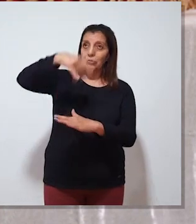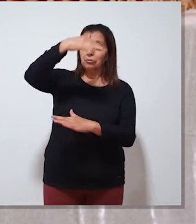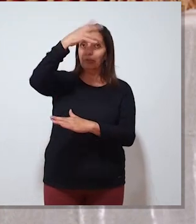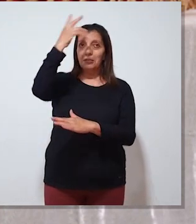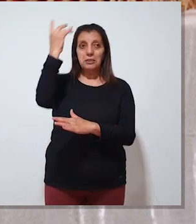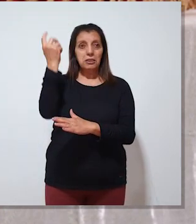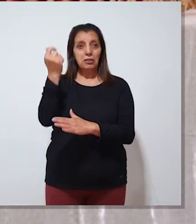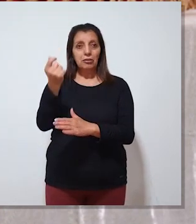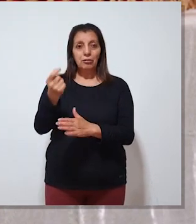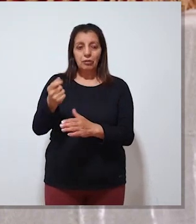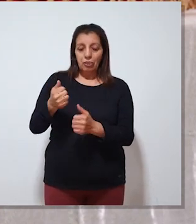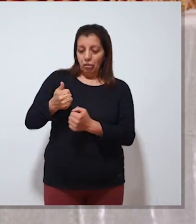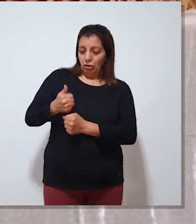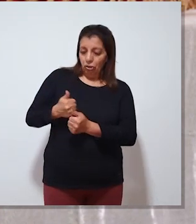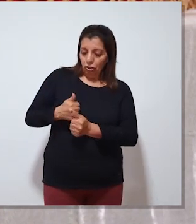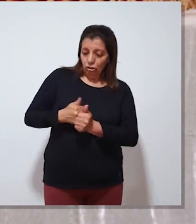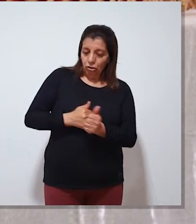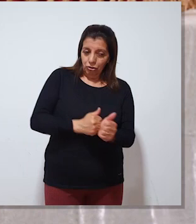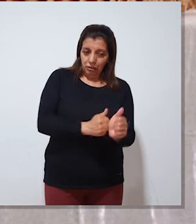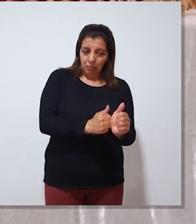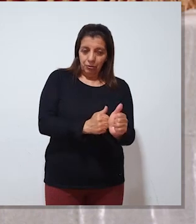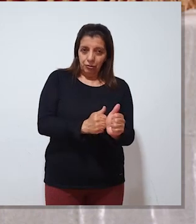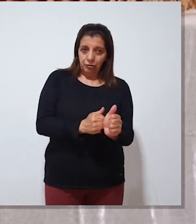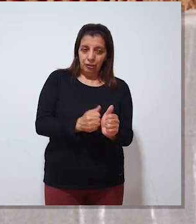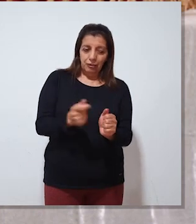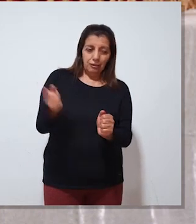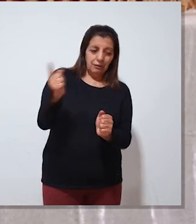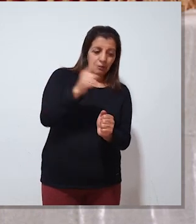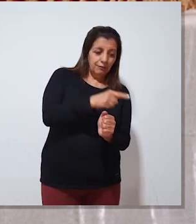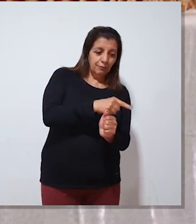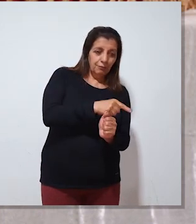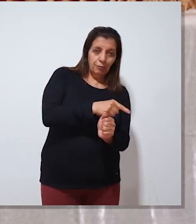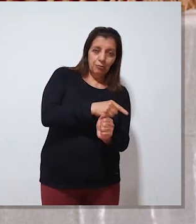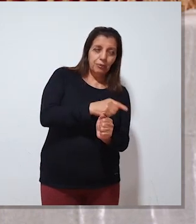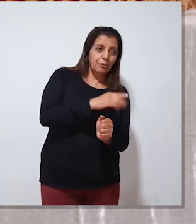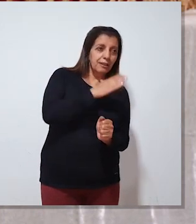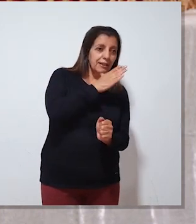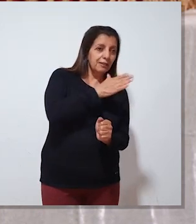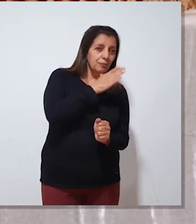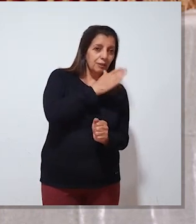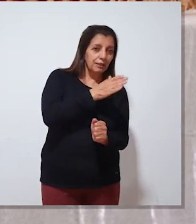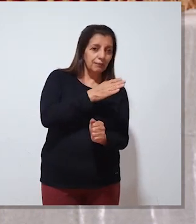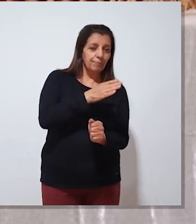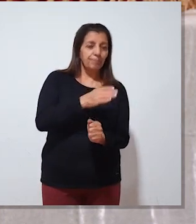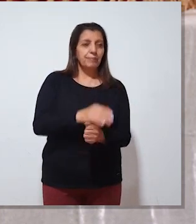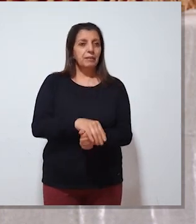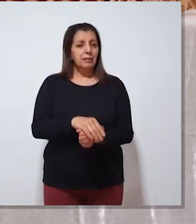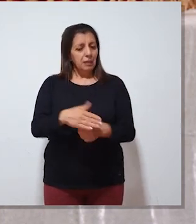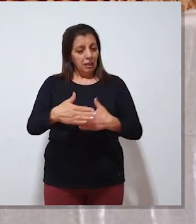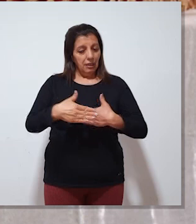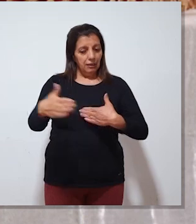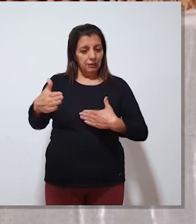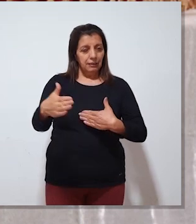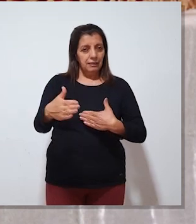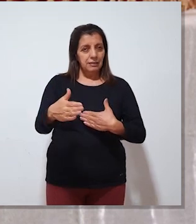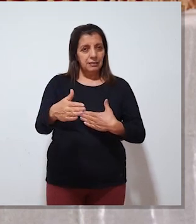regresaron entonces del monte de los Olivos a Jerusalén. La distancia entre ambos sitios es